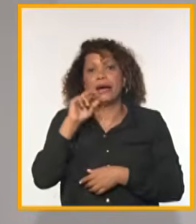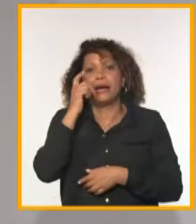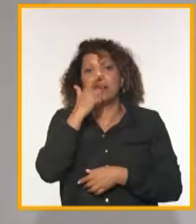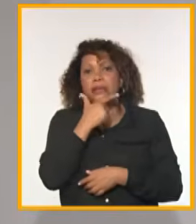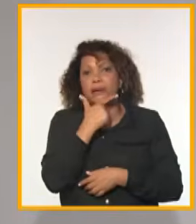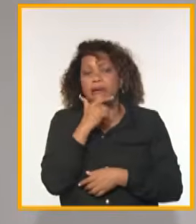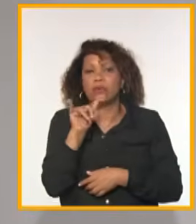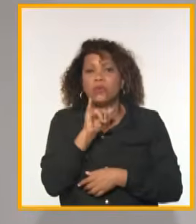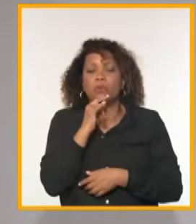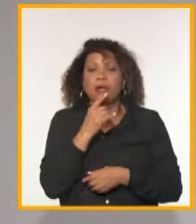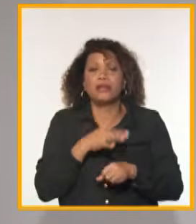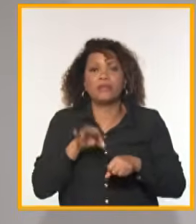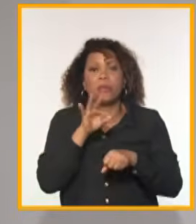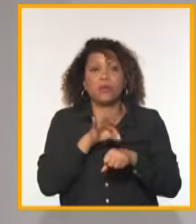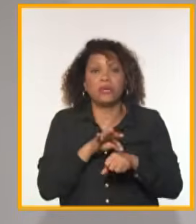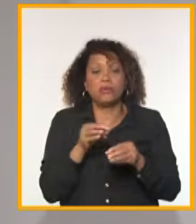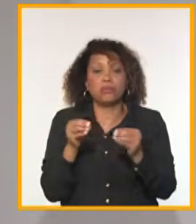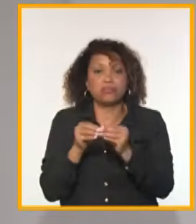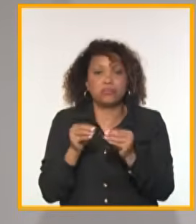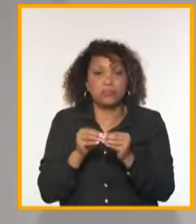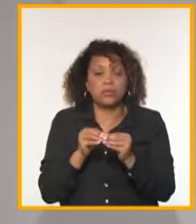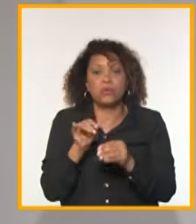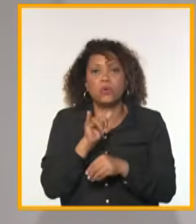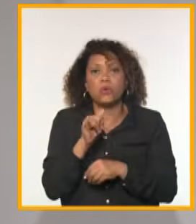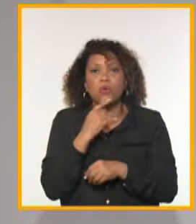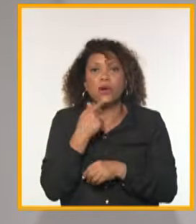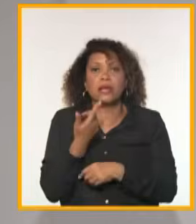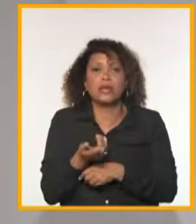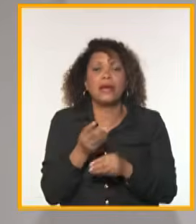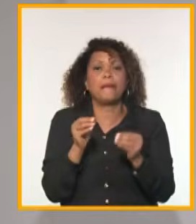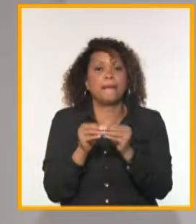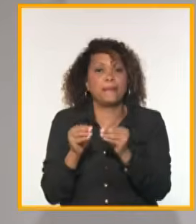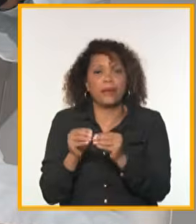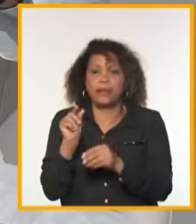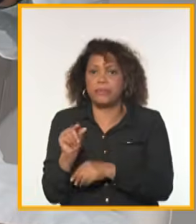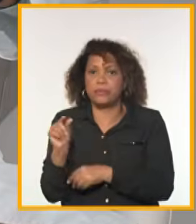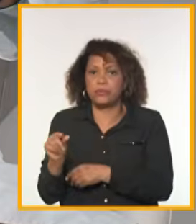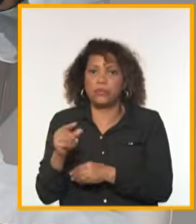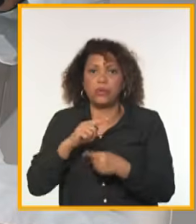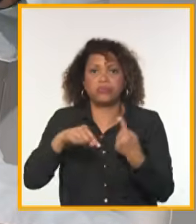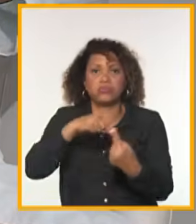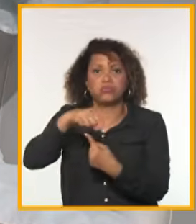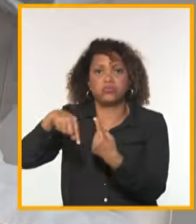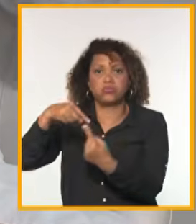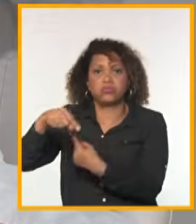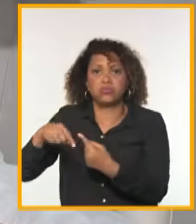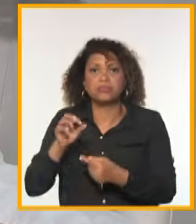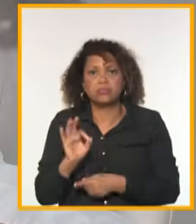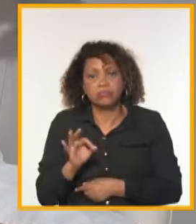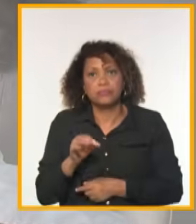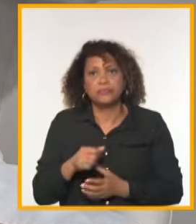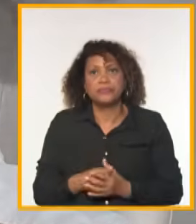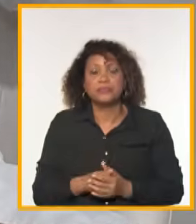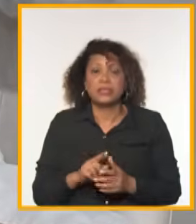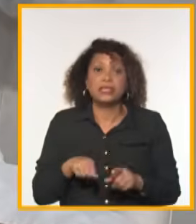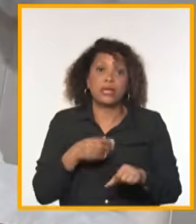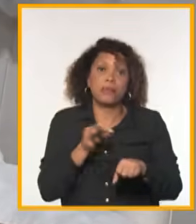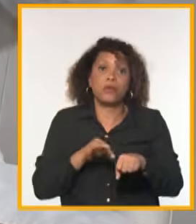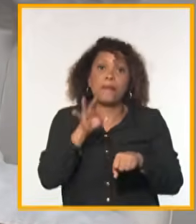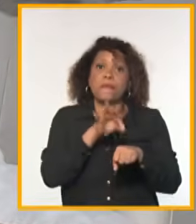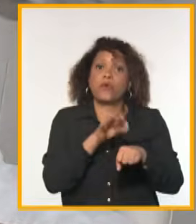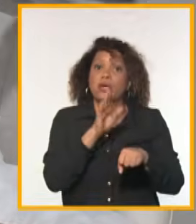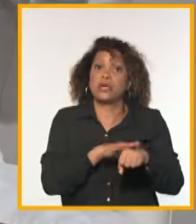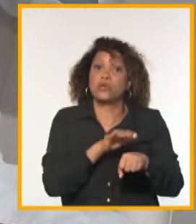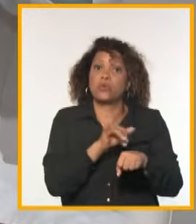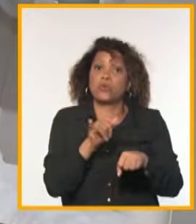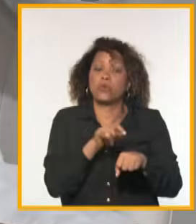transmite por un mosquito, pero también tiene su componente contagioso, ¿no? Sí, es contagioso y por el mosquito, y además es grave, porque la